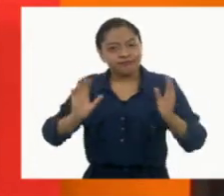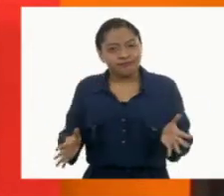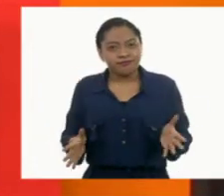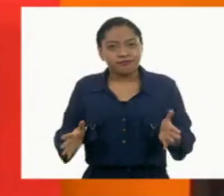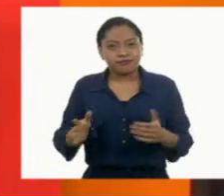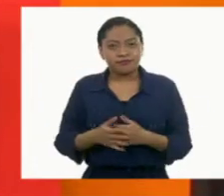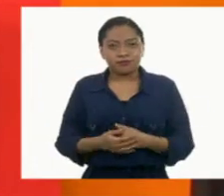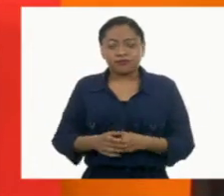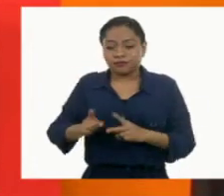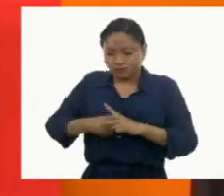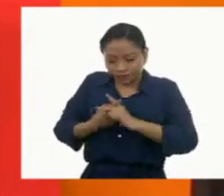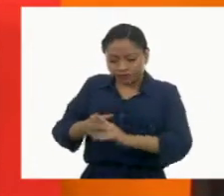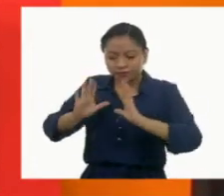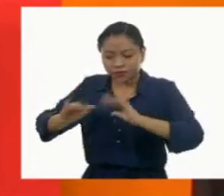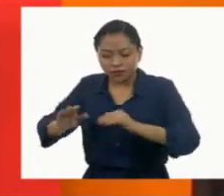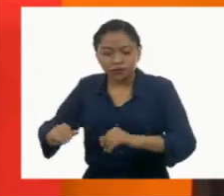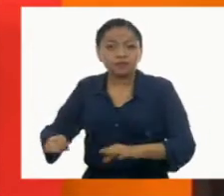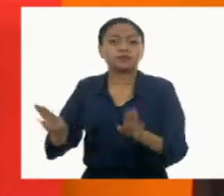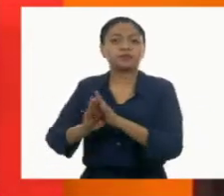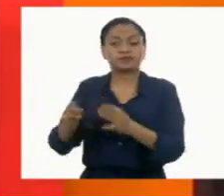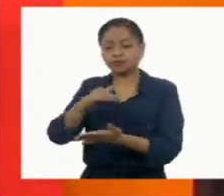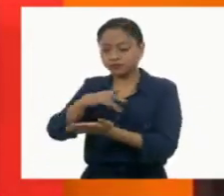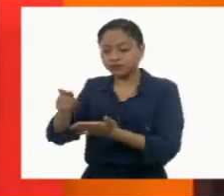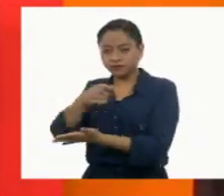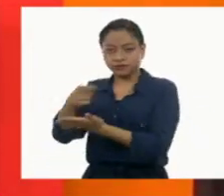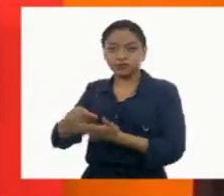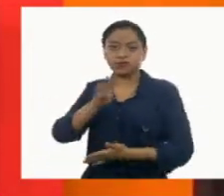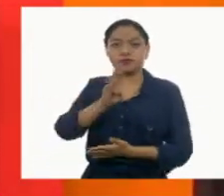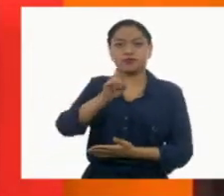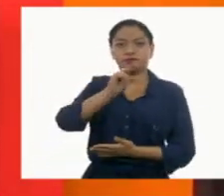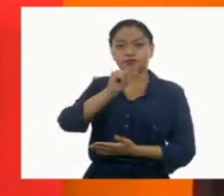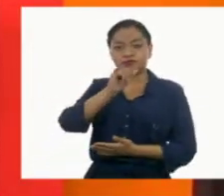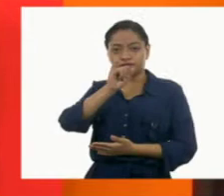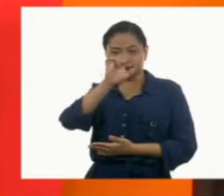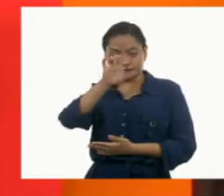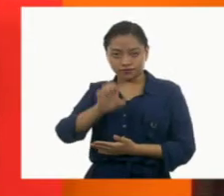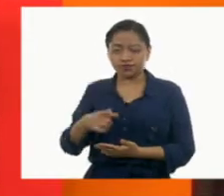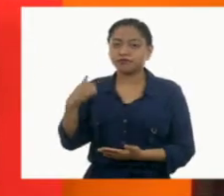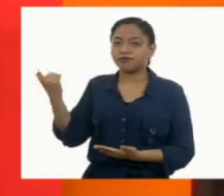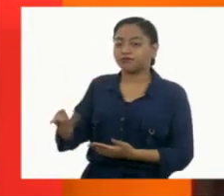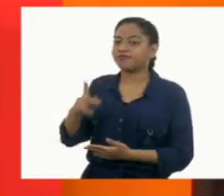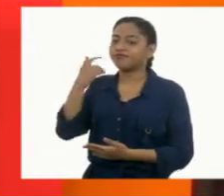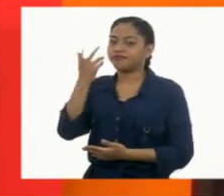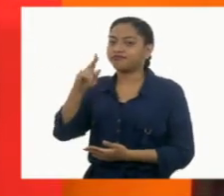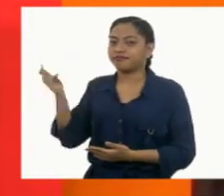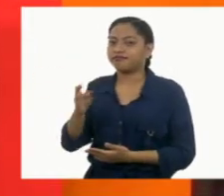sobre los inicios del aprendizaje de la lectura y escritura en braille. Pero me gustaría preguntarte, Eduardo,